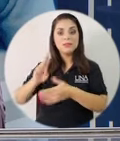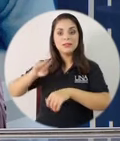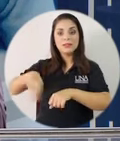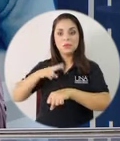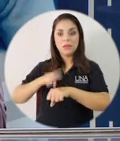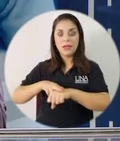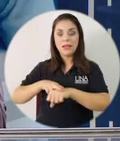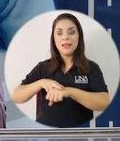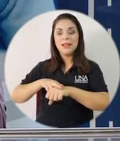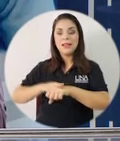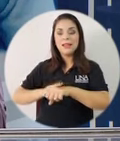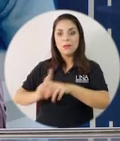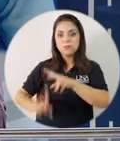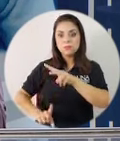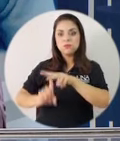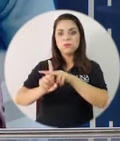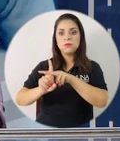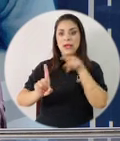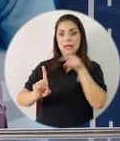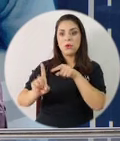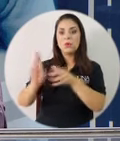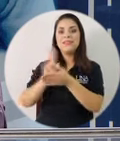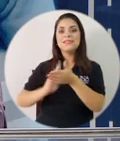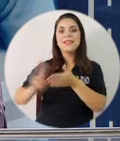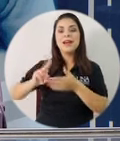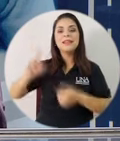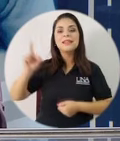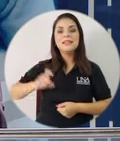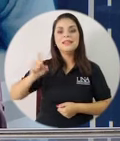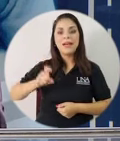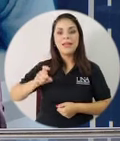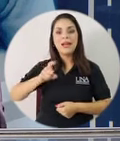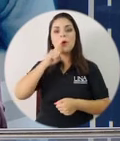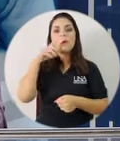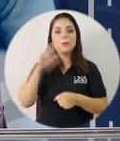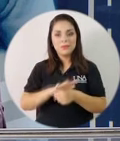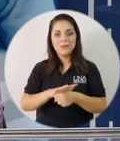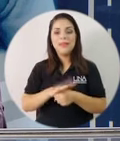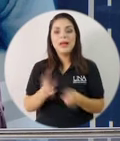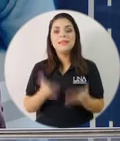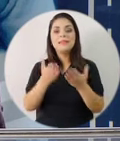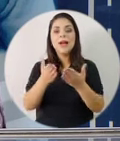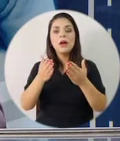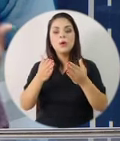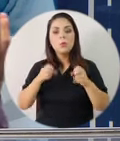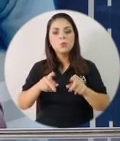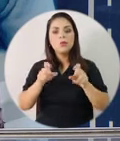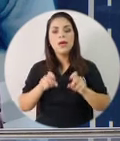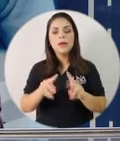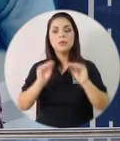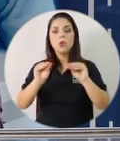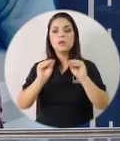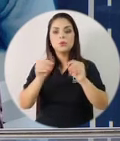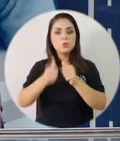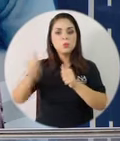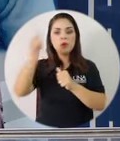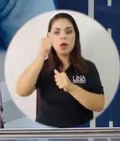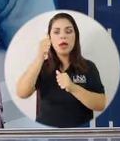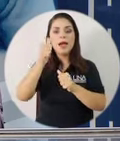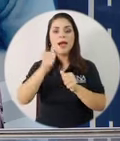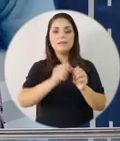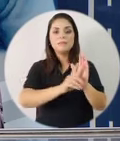que la Universidad Nacional nace como la universidad necesaria, una universidad comprometida con dar oportunidades de educación superior